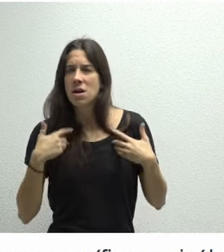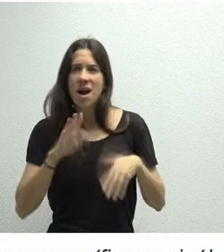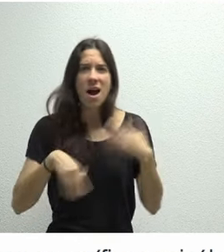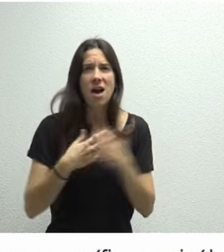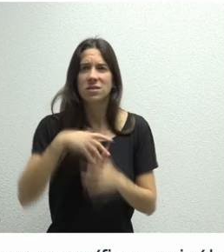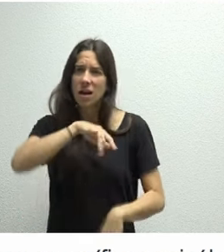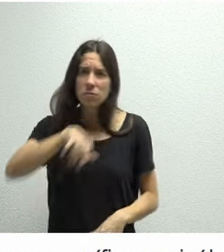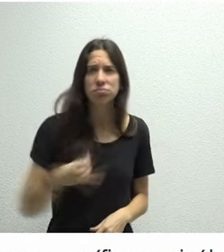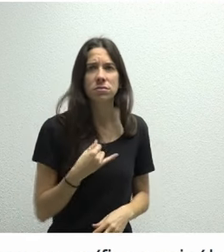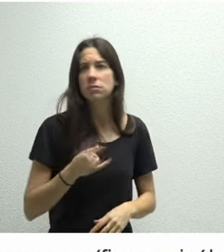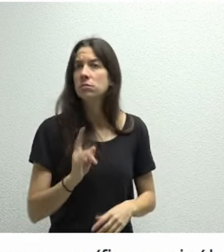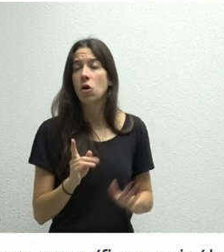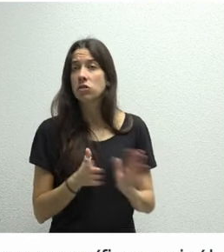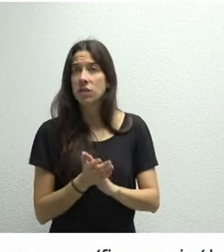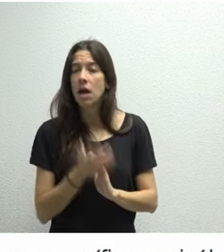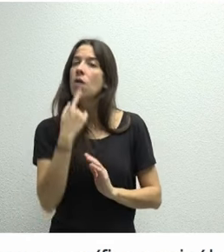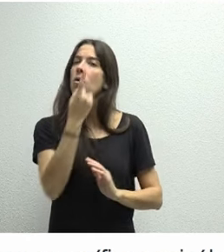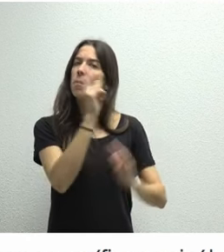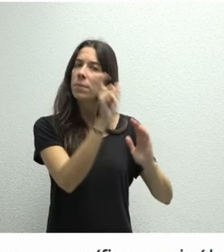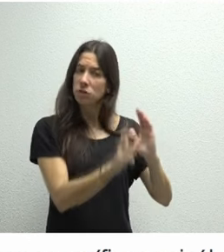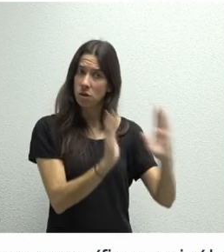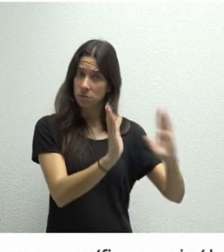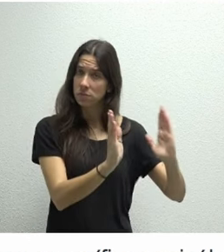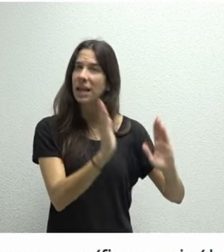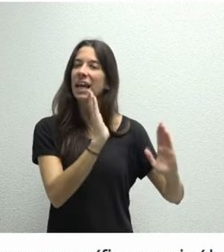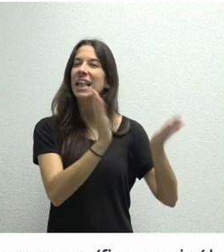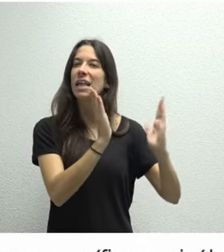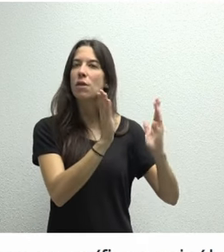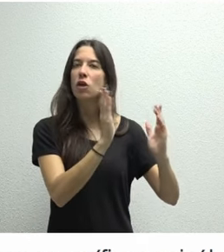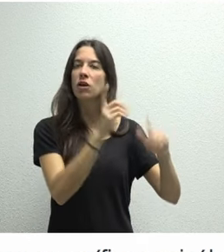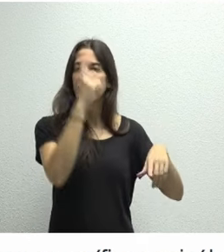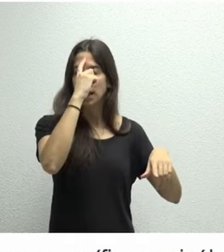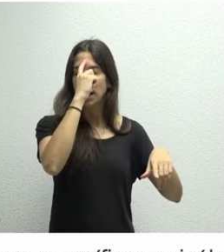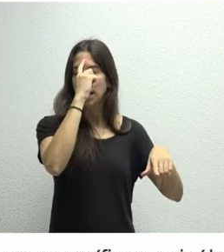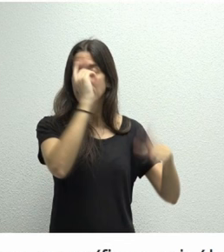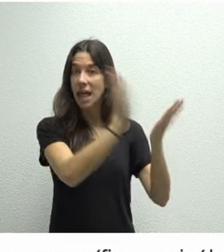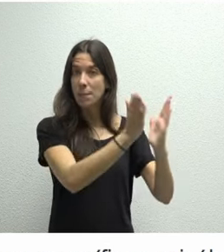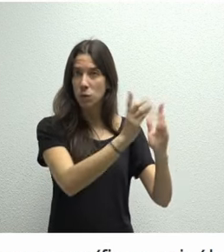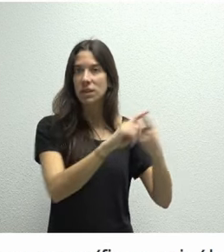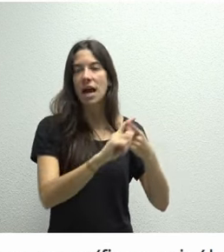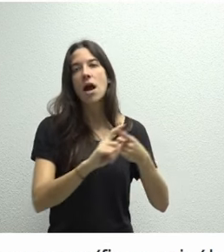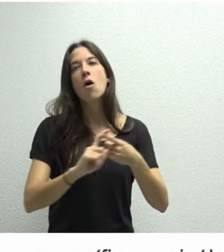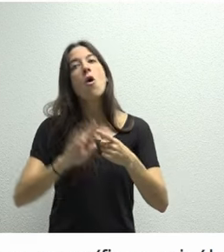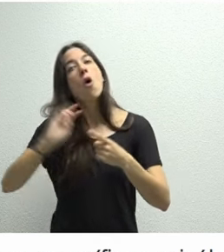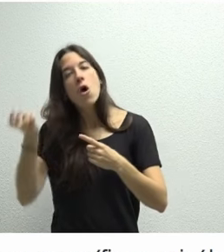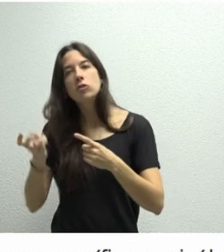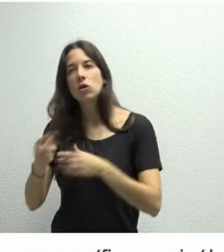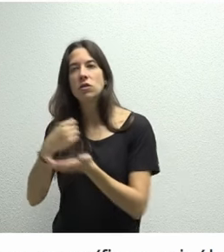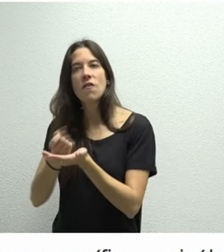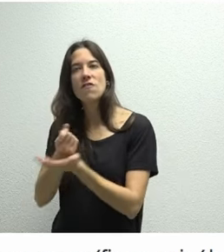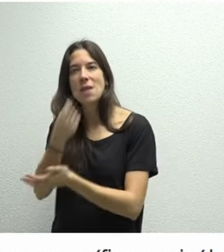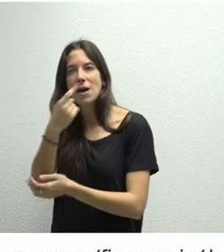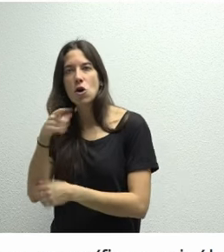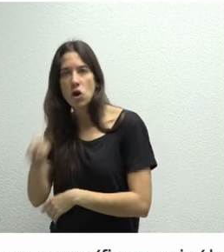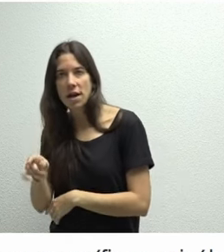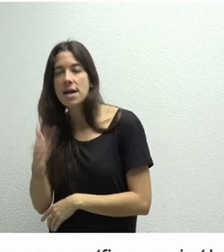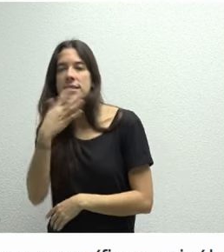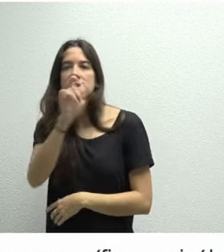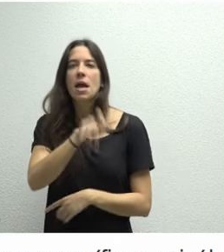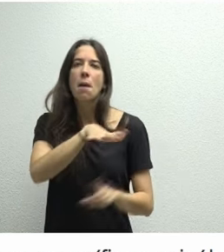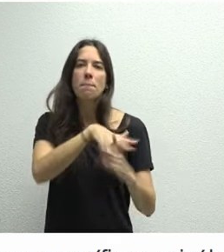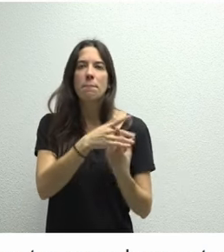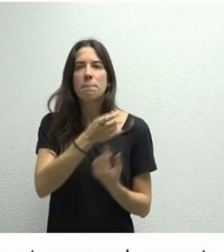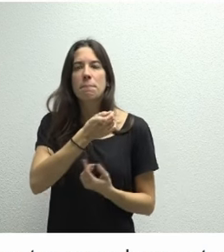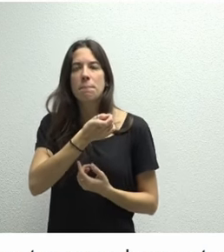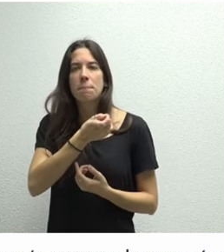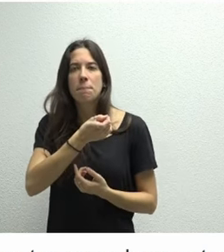dualiza intervención terapéutica nosotros cumplimentar remos la intervención farmacológica si por lo que sea el paciente es más complejo o